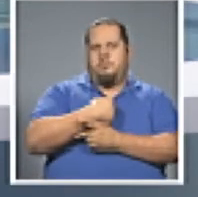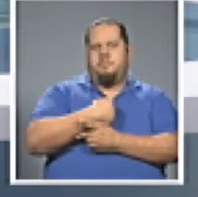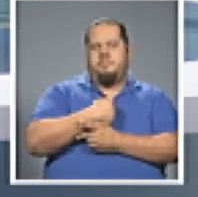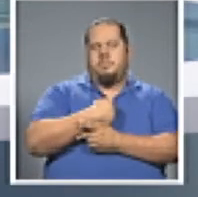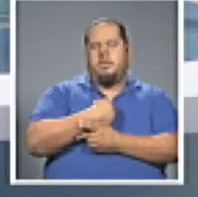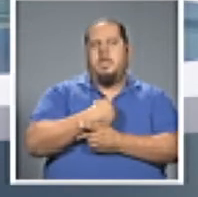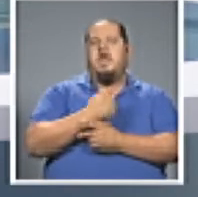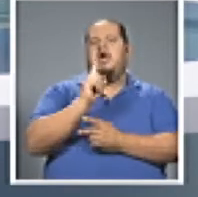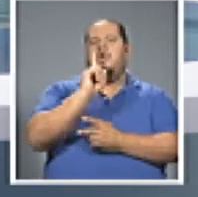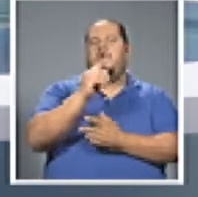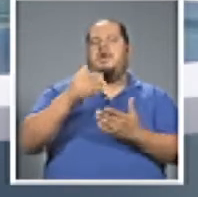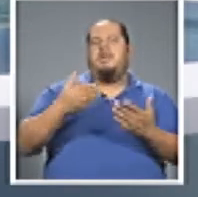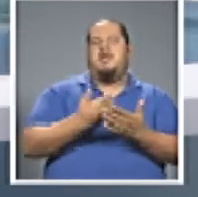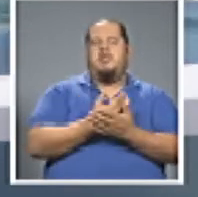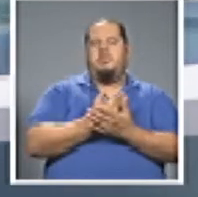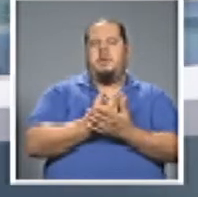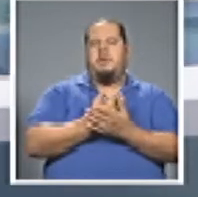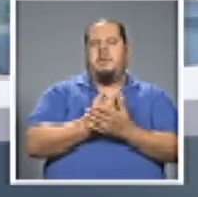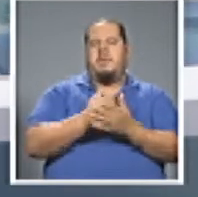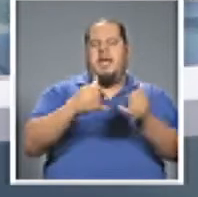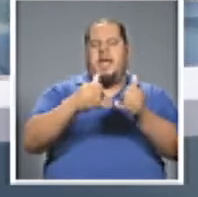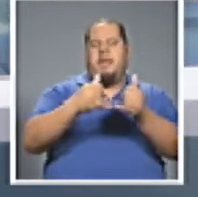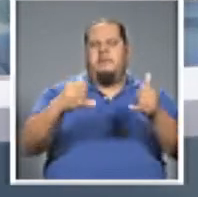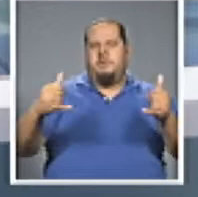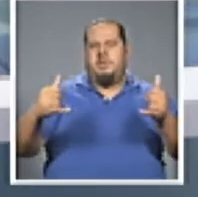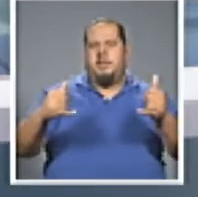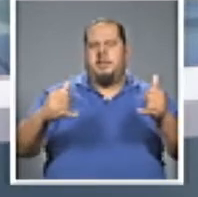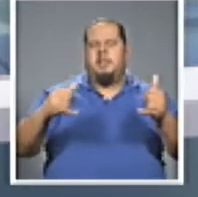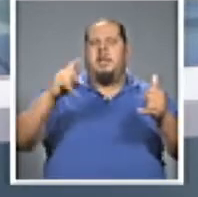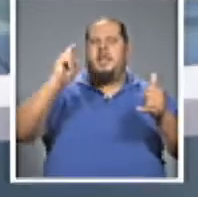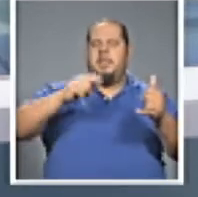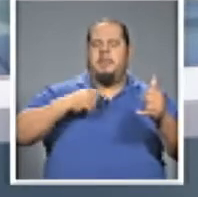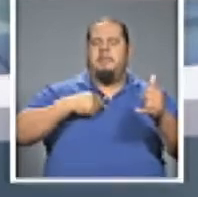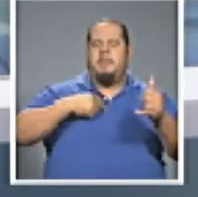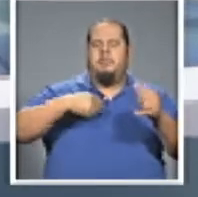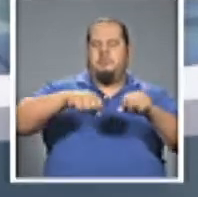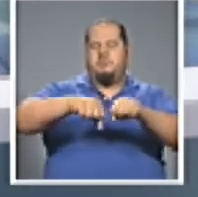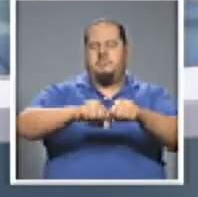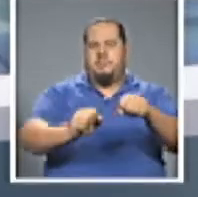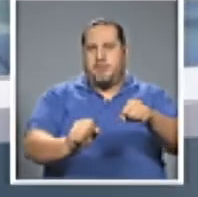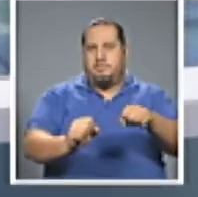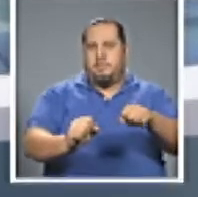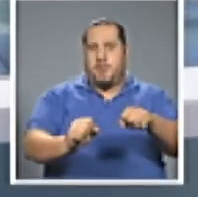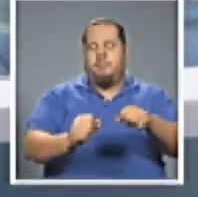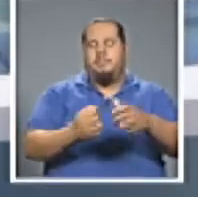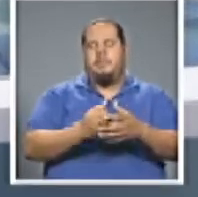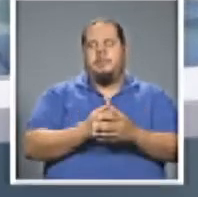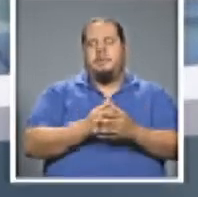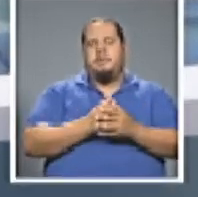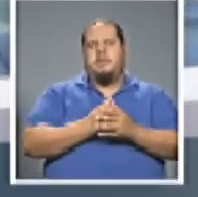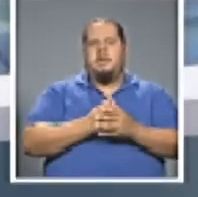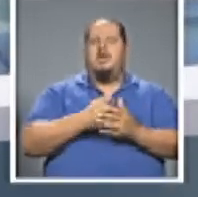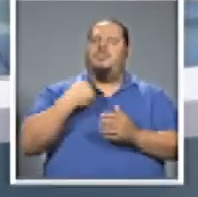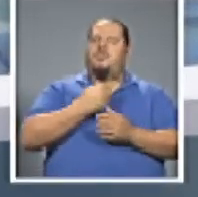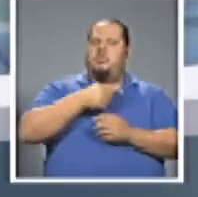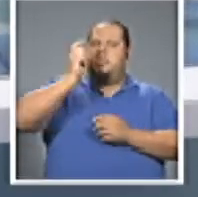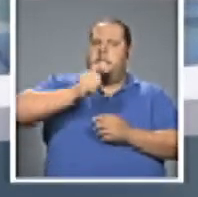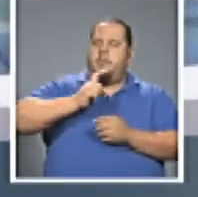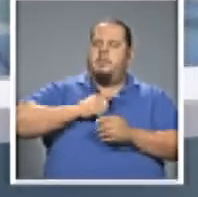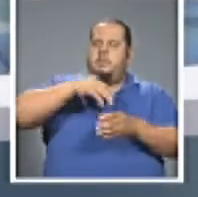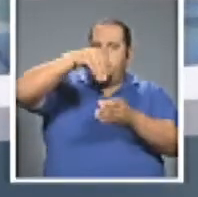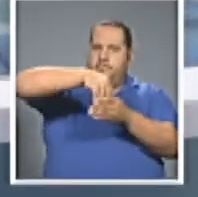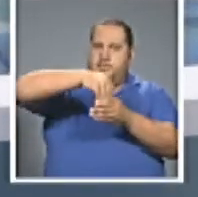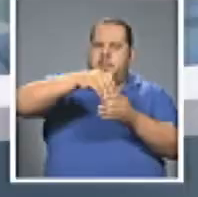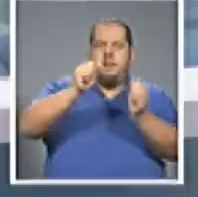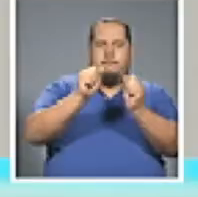es una de las nuevas fronteras que debemos atacar. Tenemos que invertir más recursos,